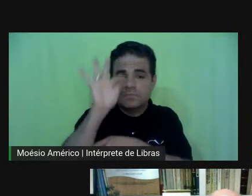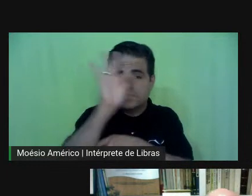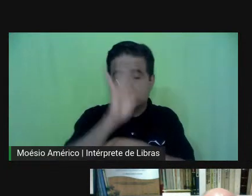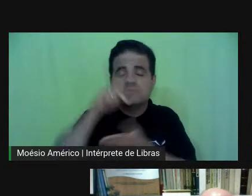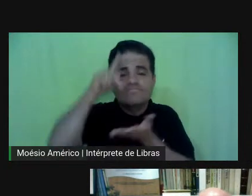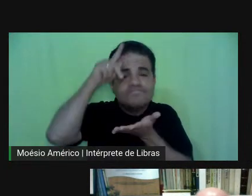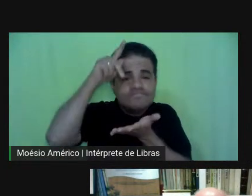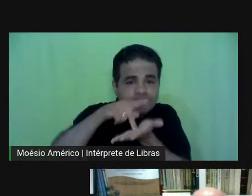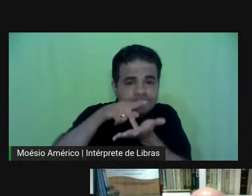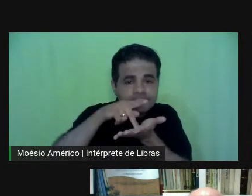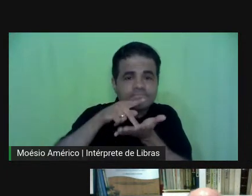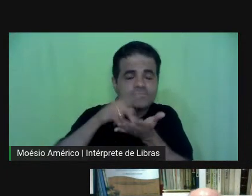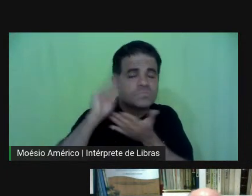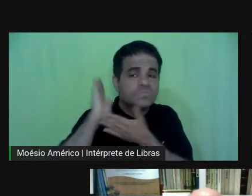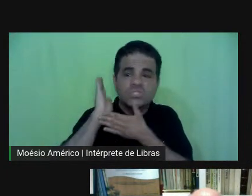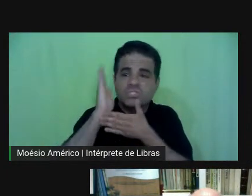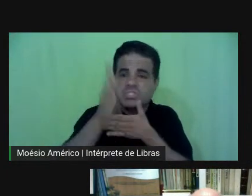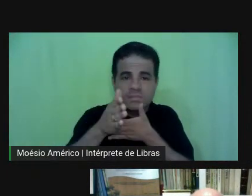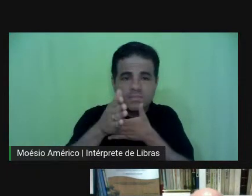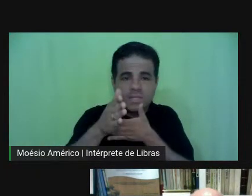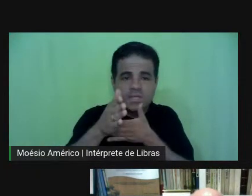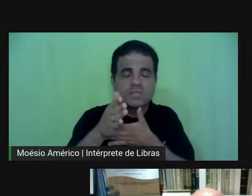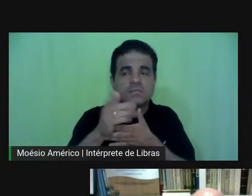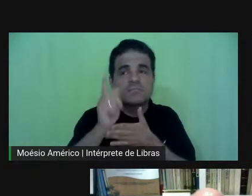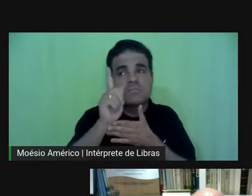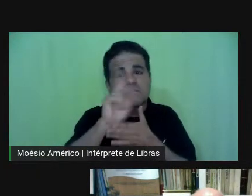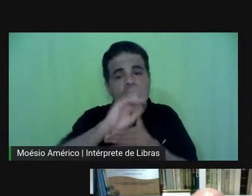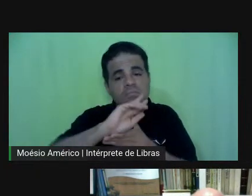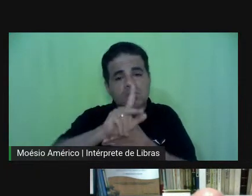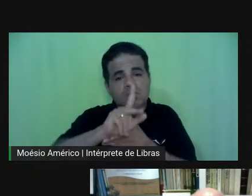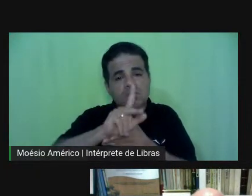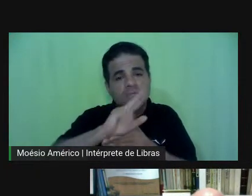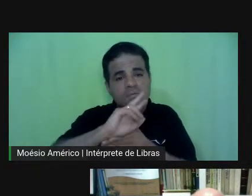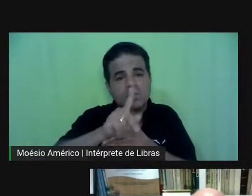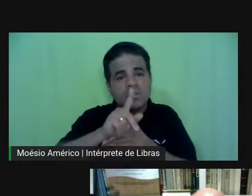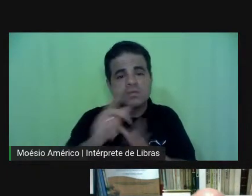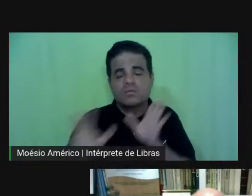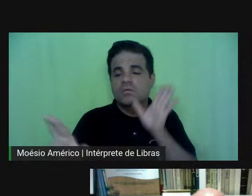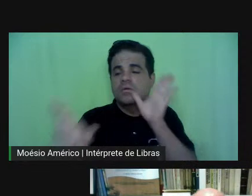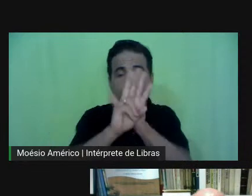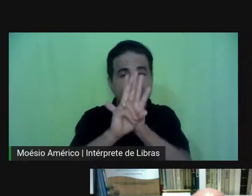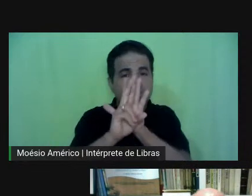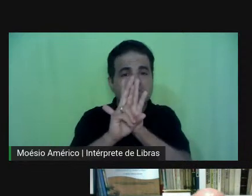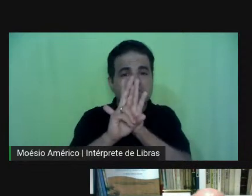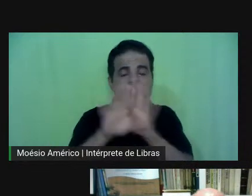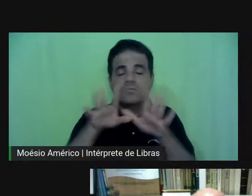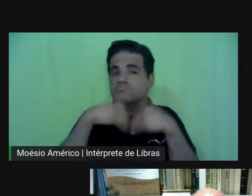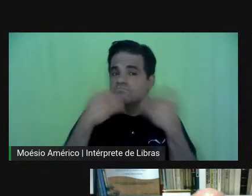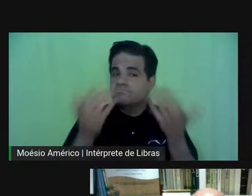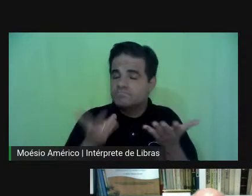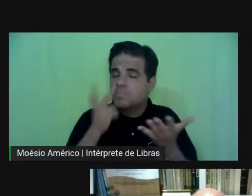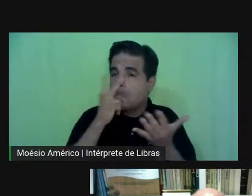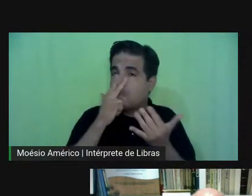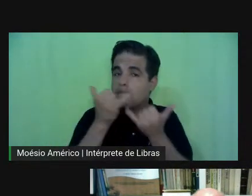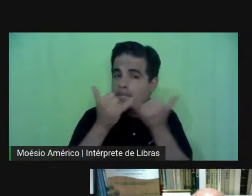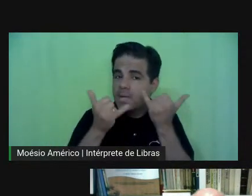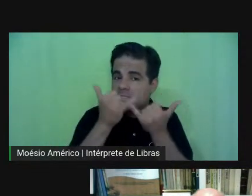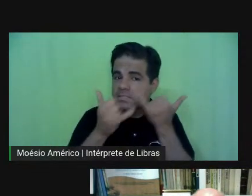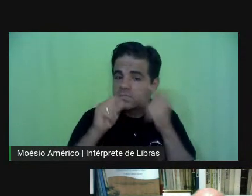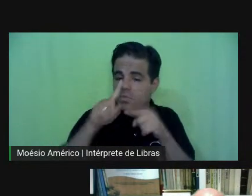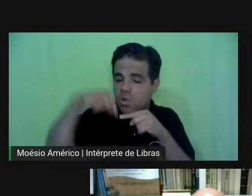aprendido directamente no a través de representaciones o similares luego